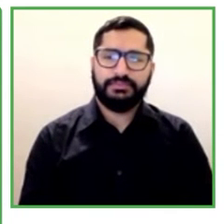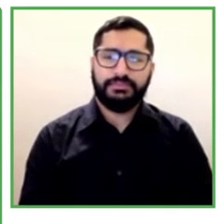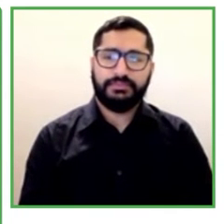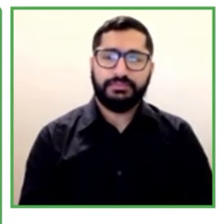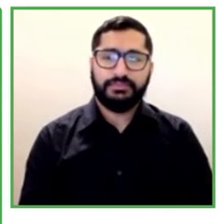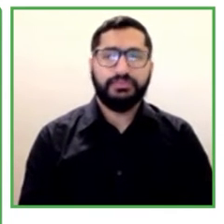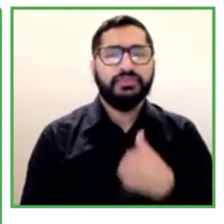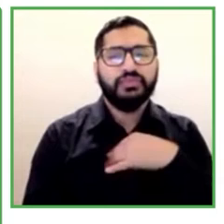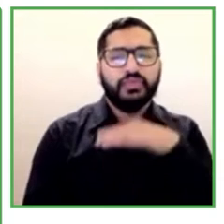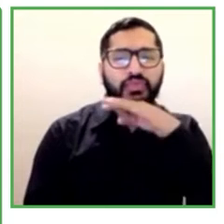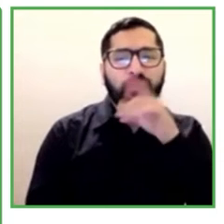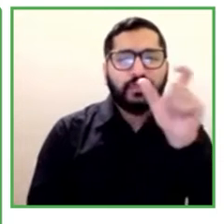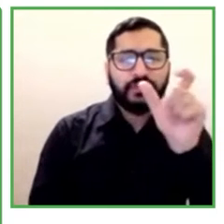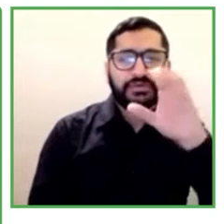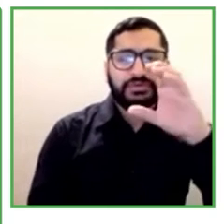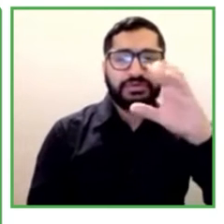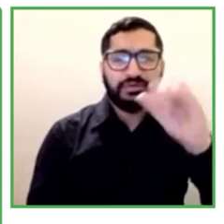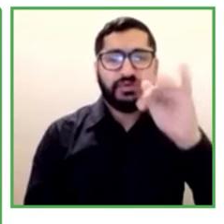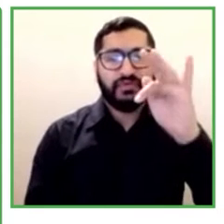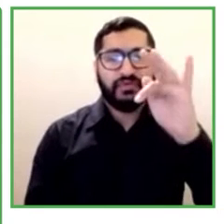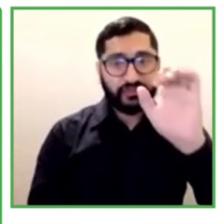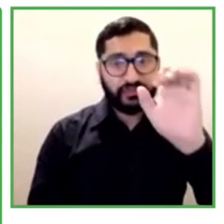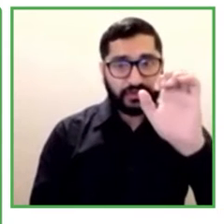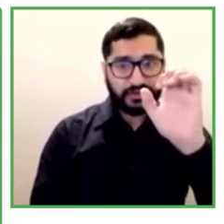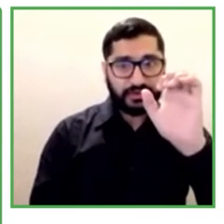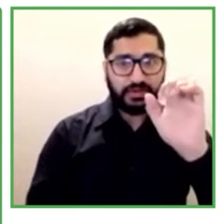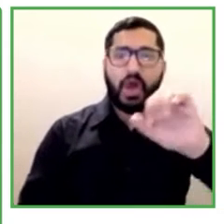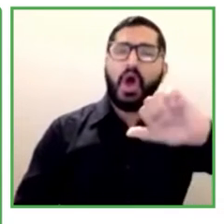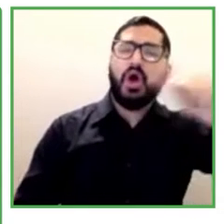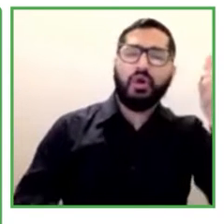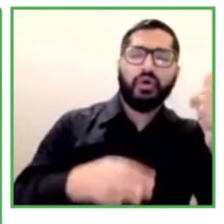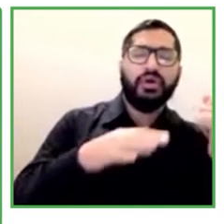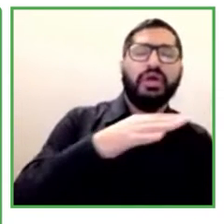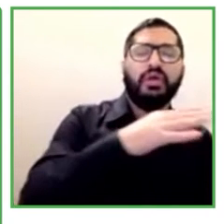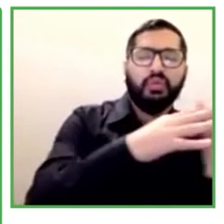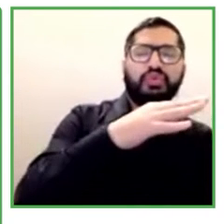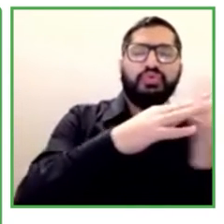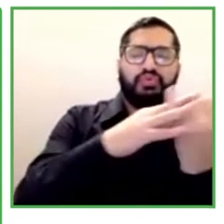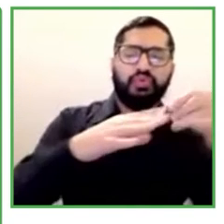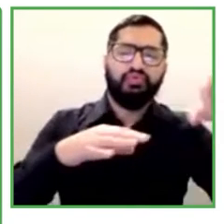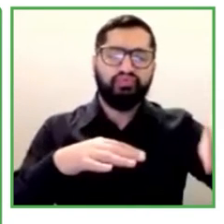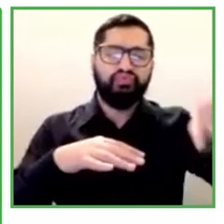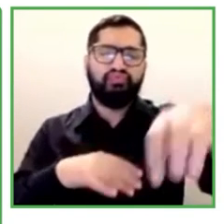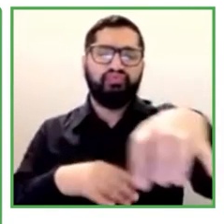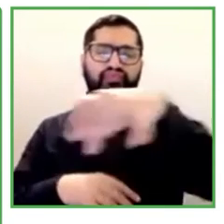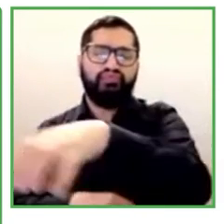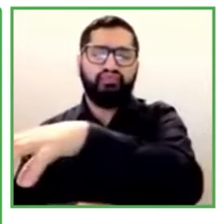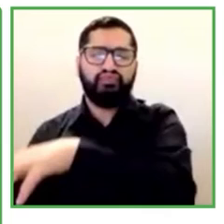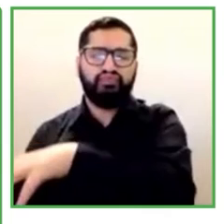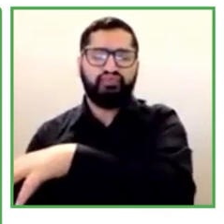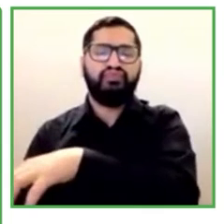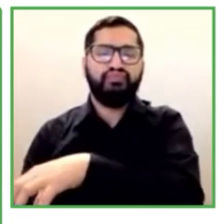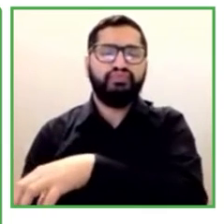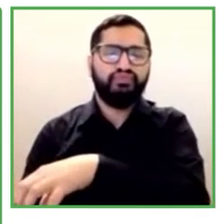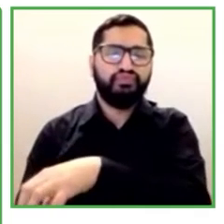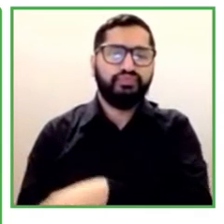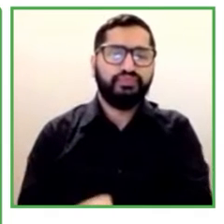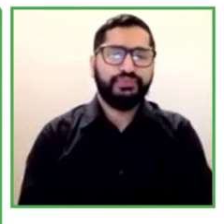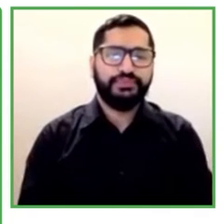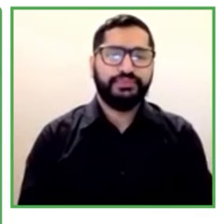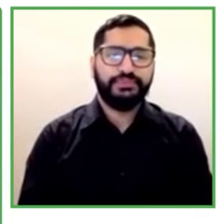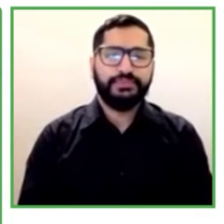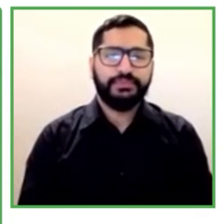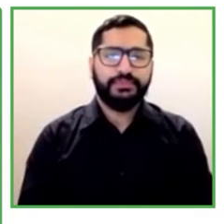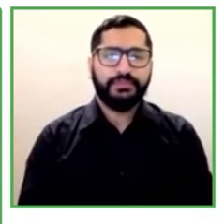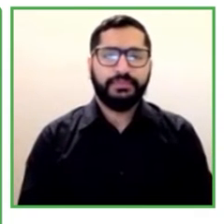el cómo se sienten las personas, cómo participan también en el proceso. La diversidad es necesaria,